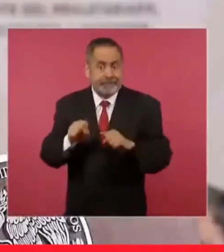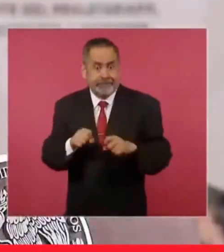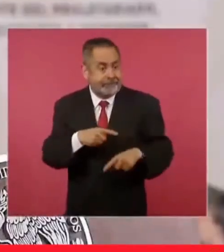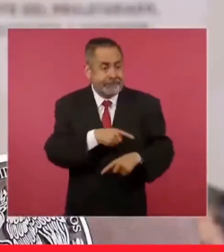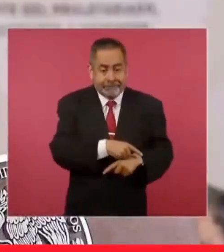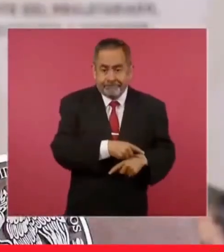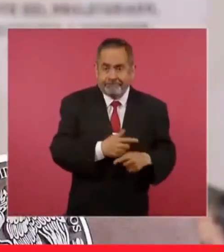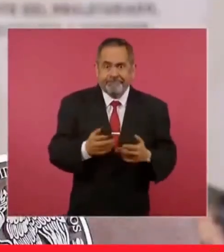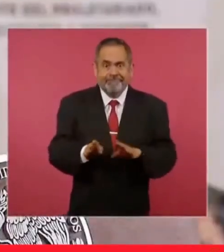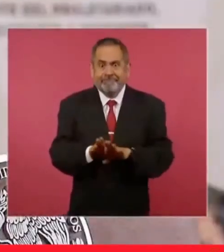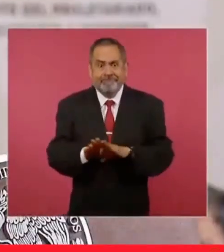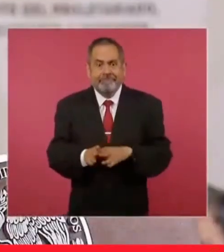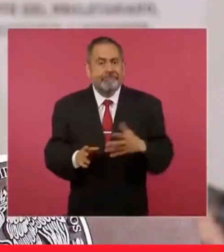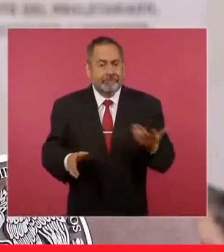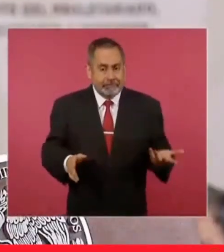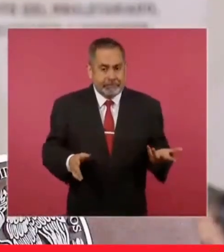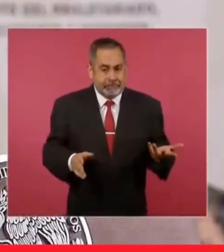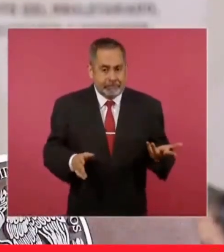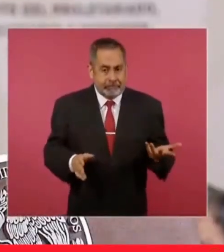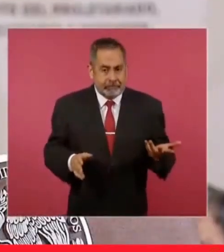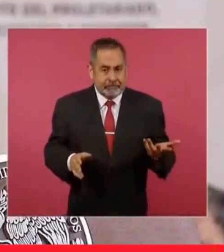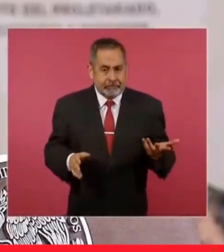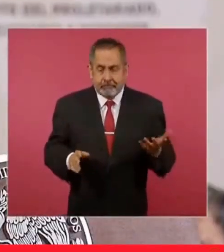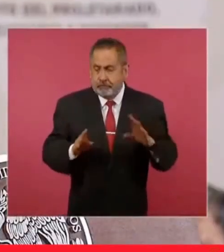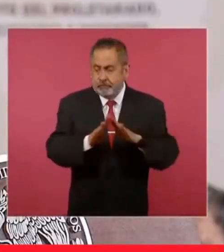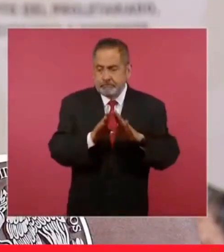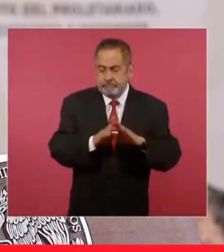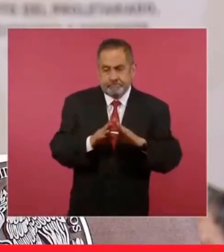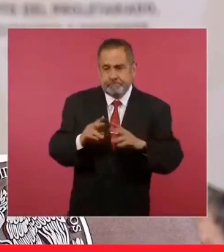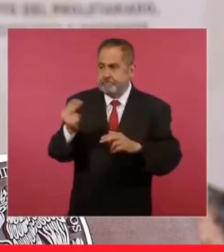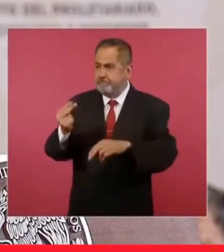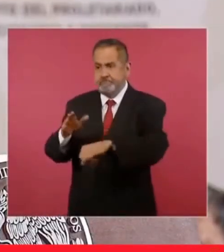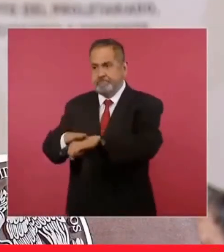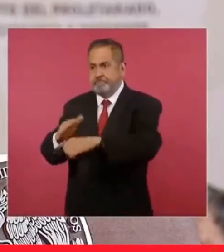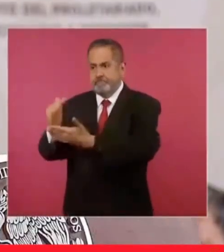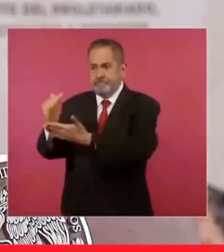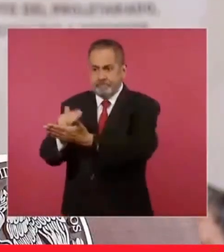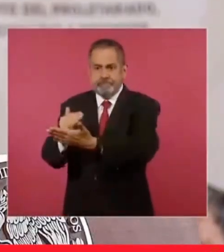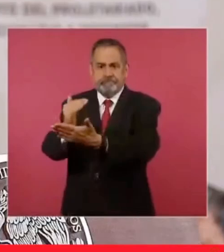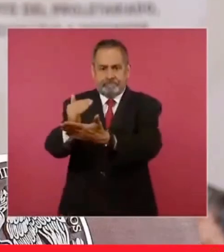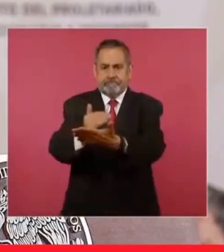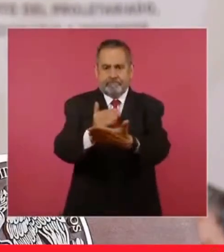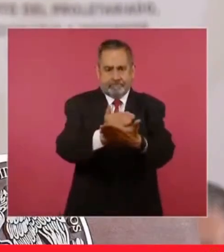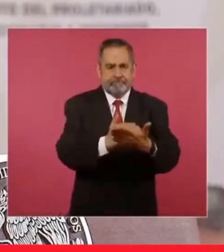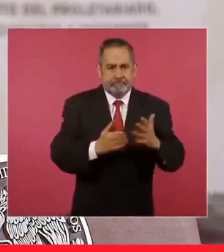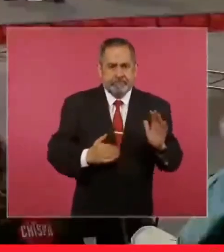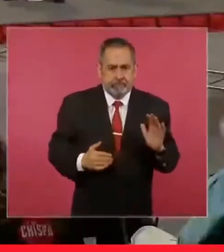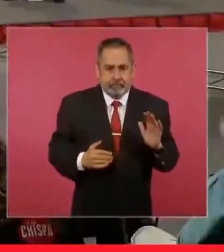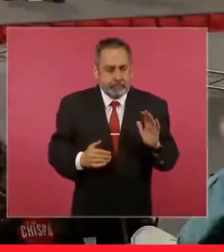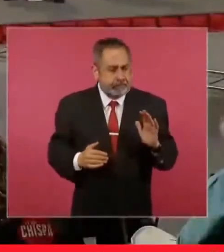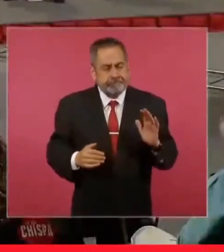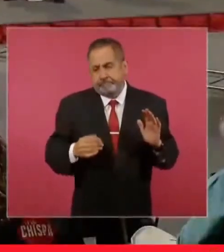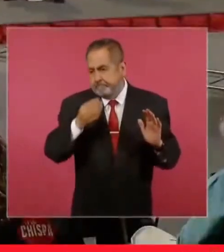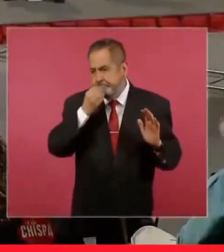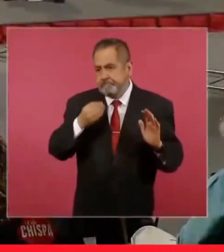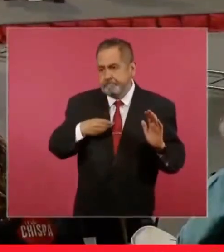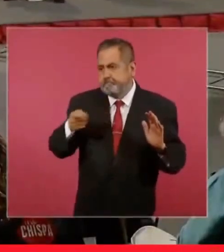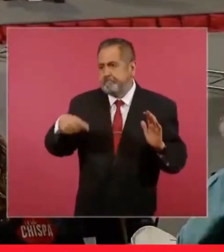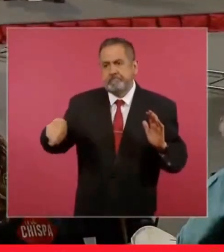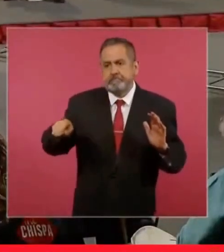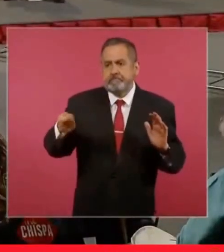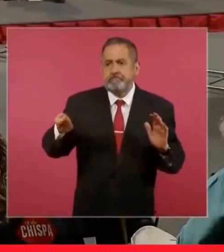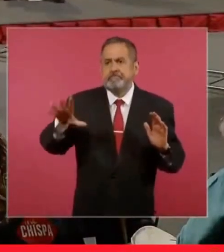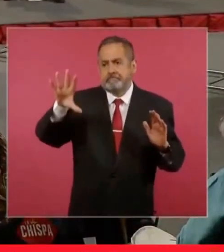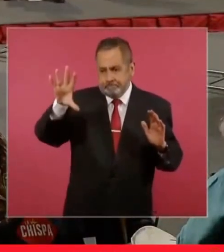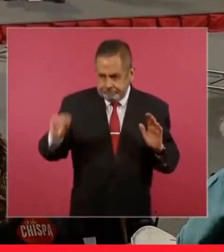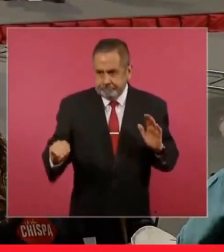hacer el balance es disminuyendo la demanda, es decir, afectando usuarios de energía eléctrica, porque ya